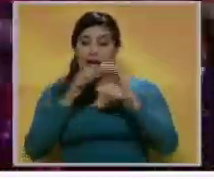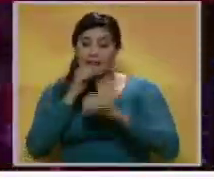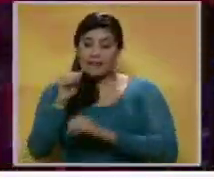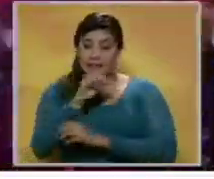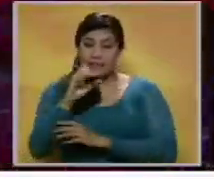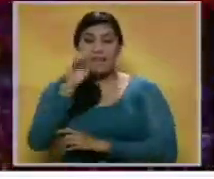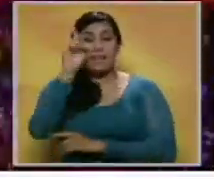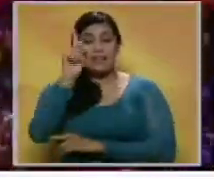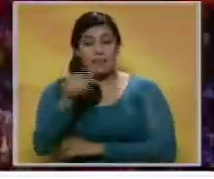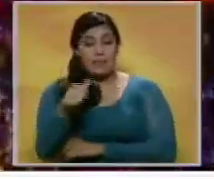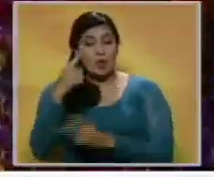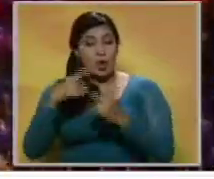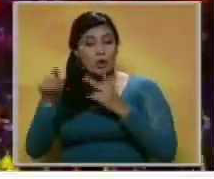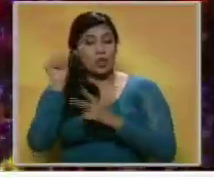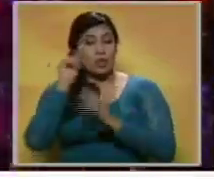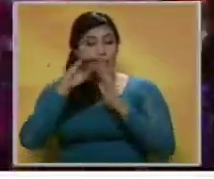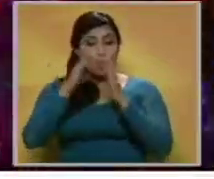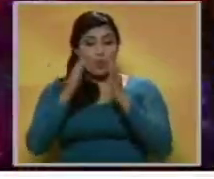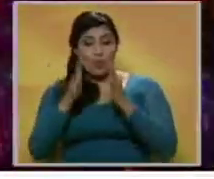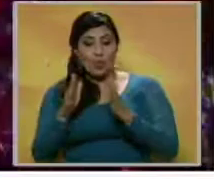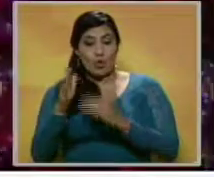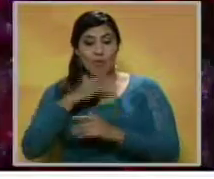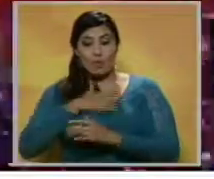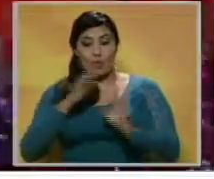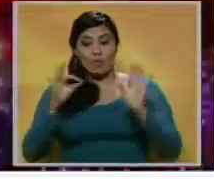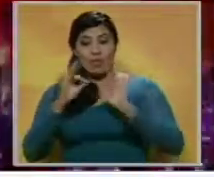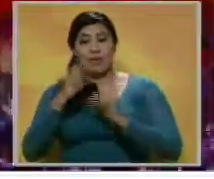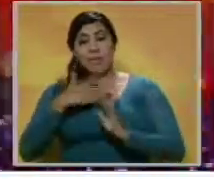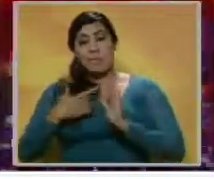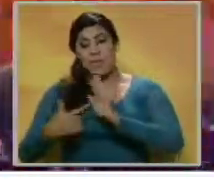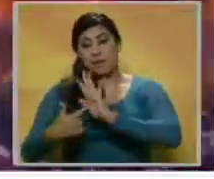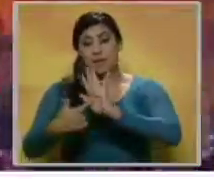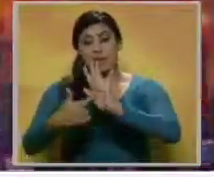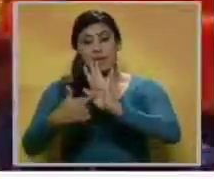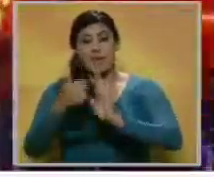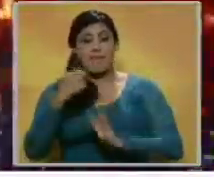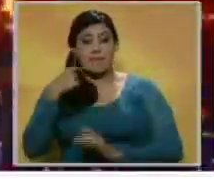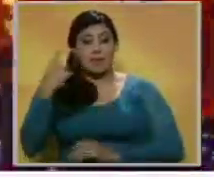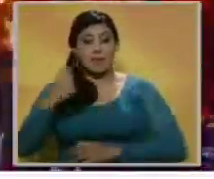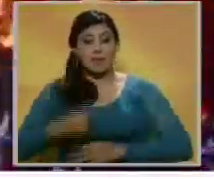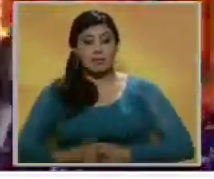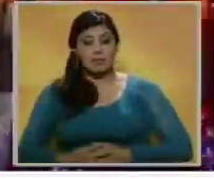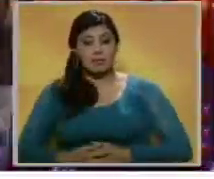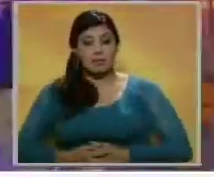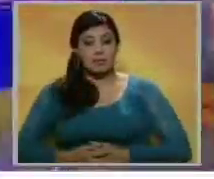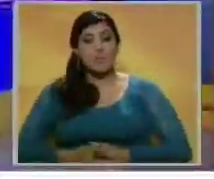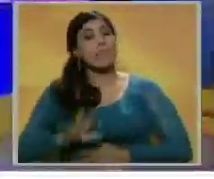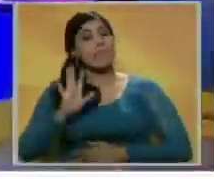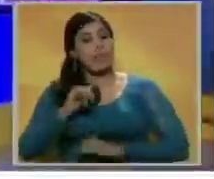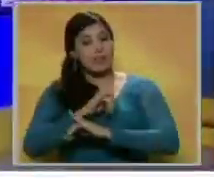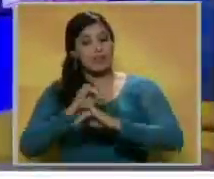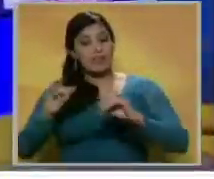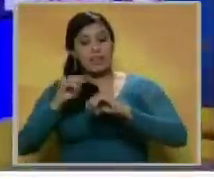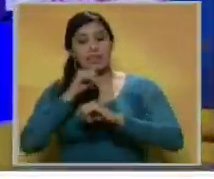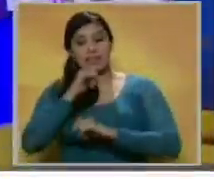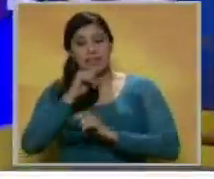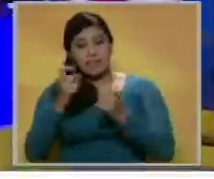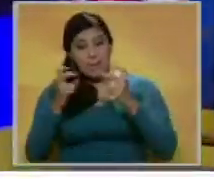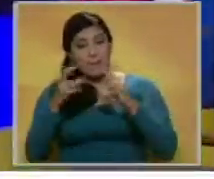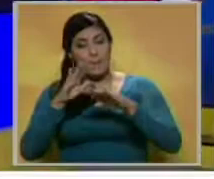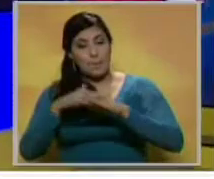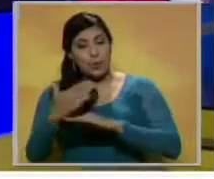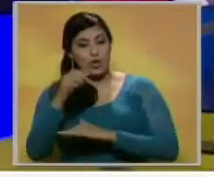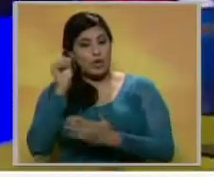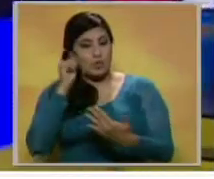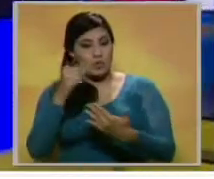que la actriz Marjorie de Sousa competirá en la categoría Mi Protagonista Favorita. Y cambiamos completamente de tema porque Jennifer